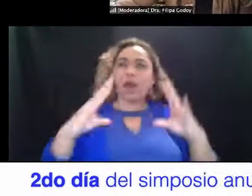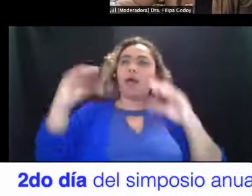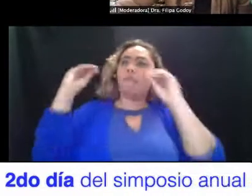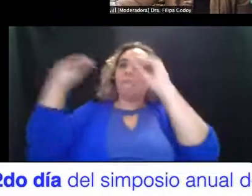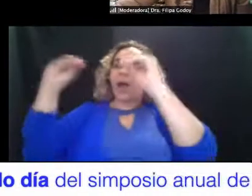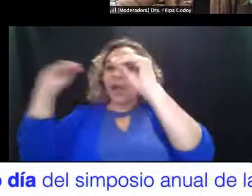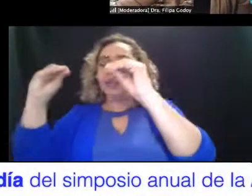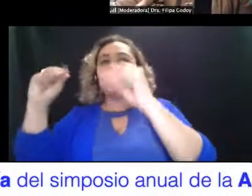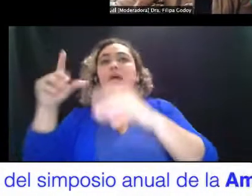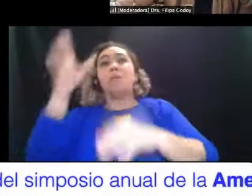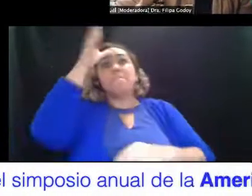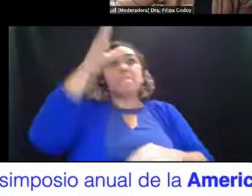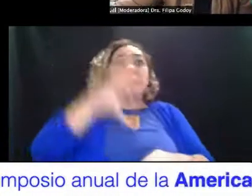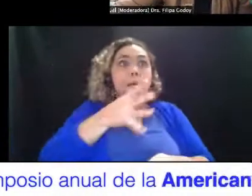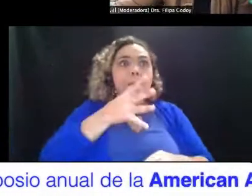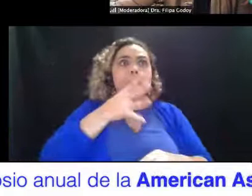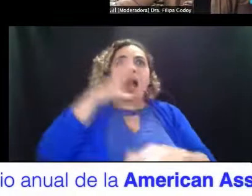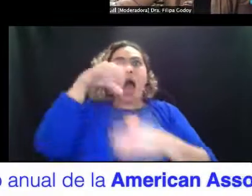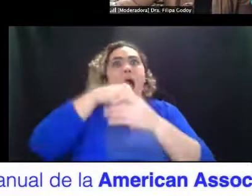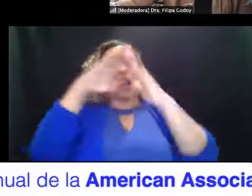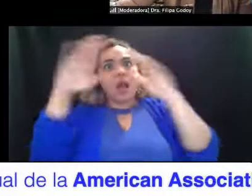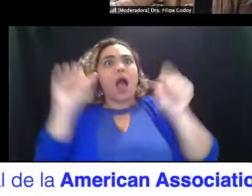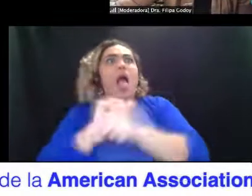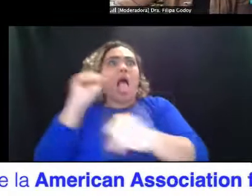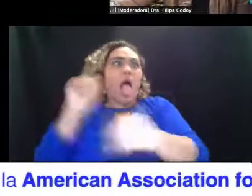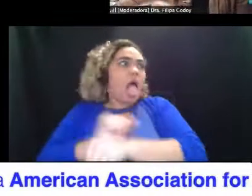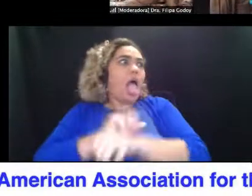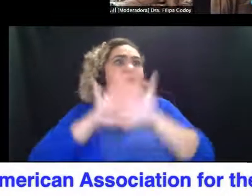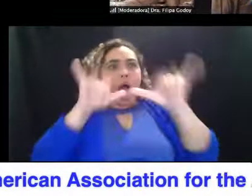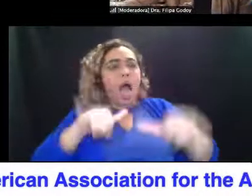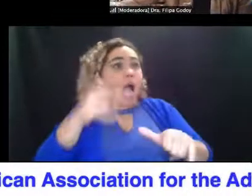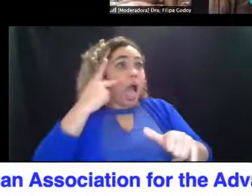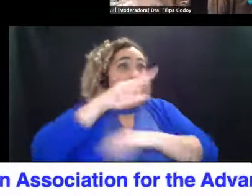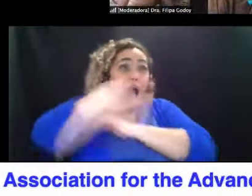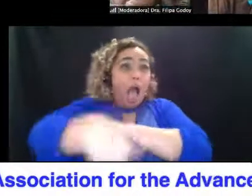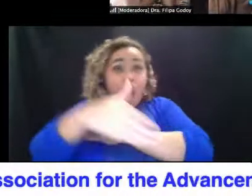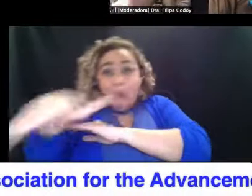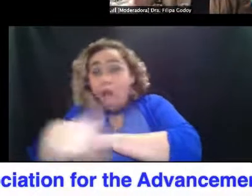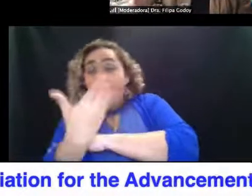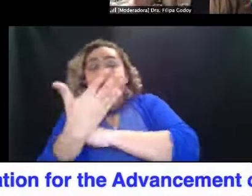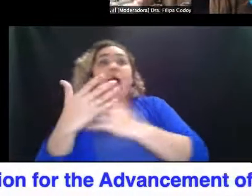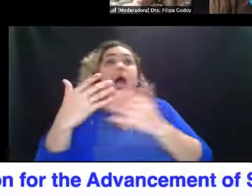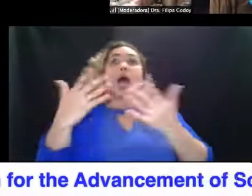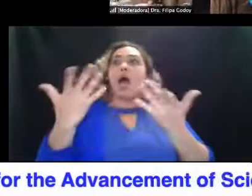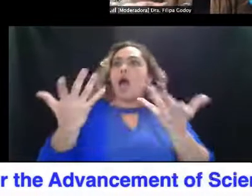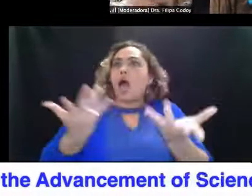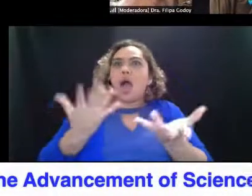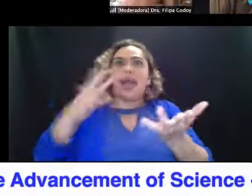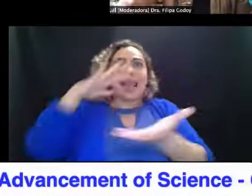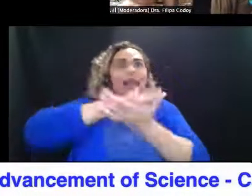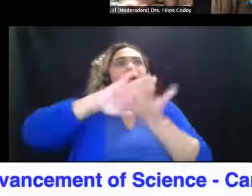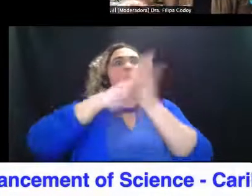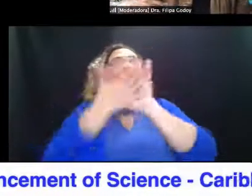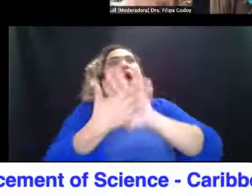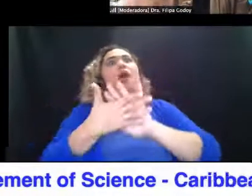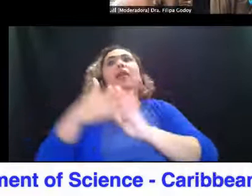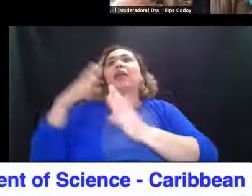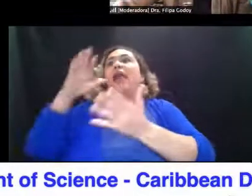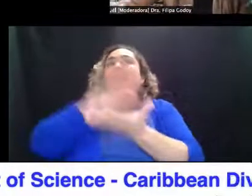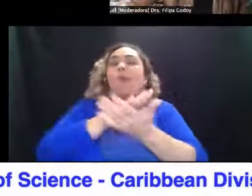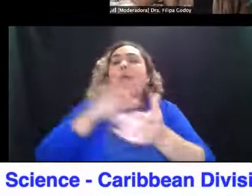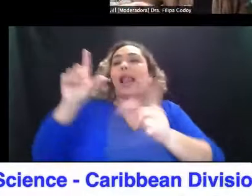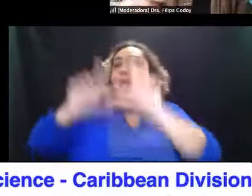maestros, los papás que están en las casas trabajando hasta tardísimo, y la casa es una escuela, y es un laboratorio, y es